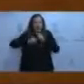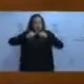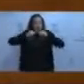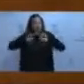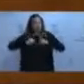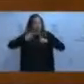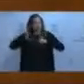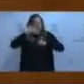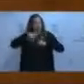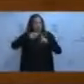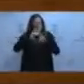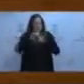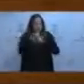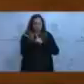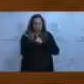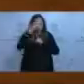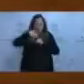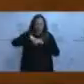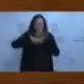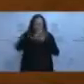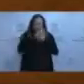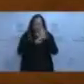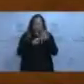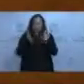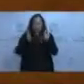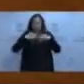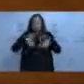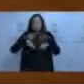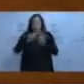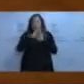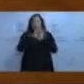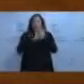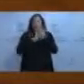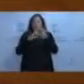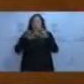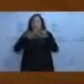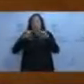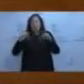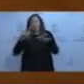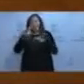¿Cuándo piensan vincular el programa informático Asturcom 21 a las inversiones?